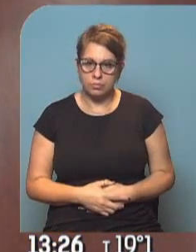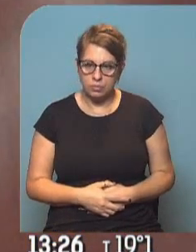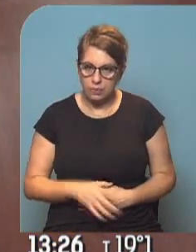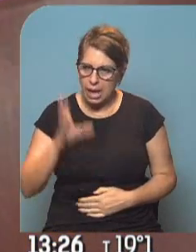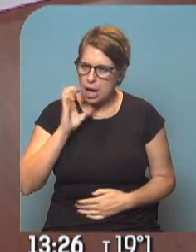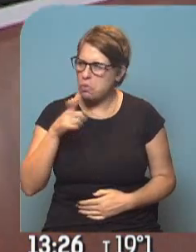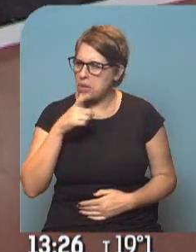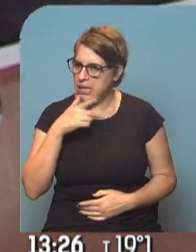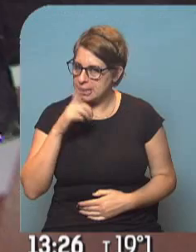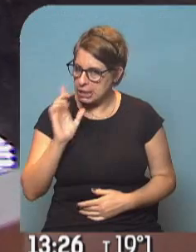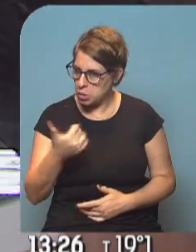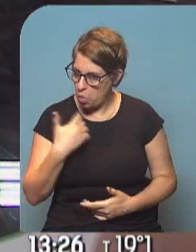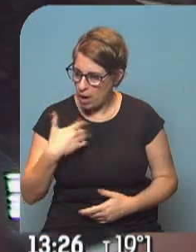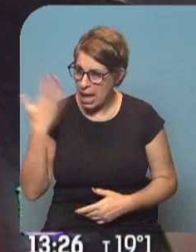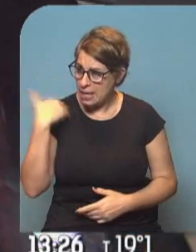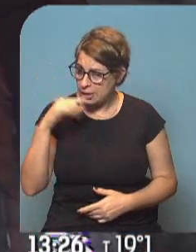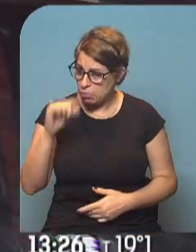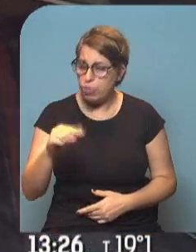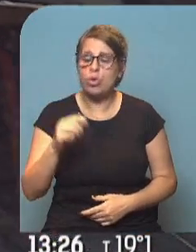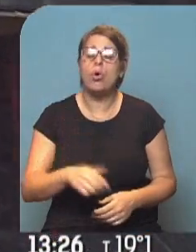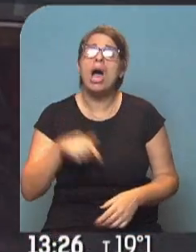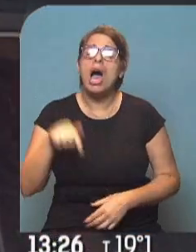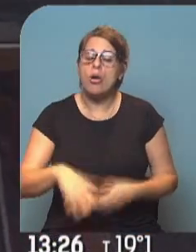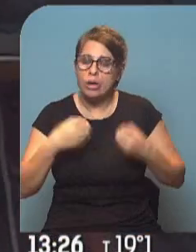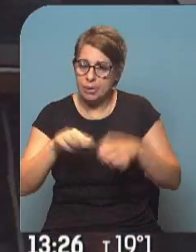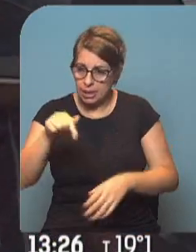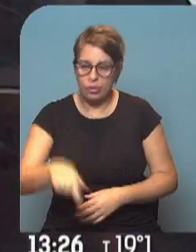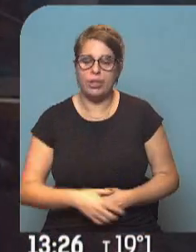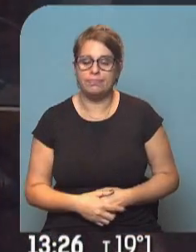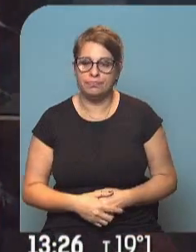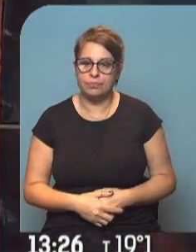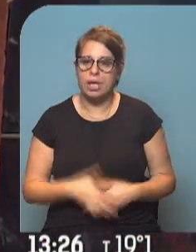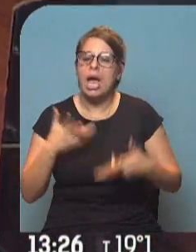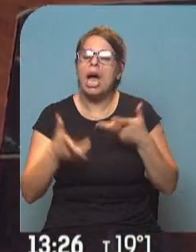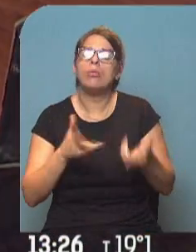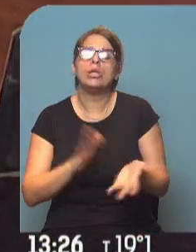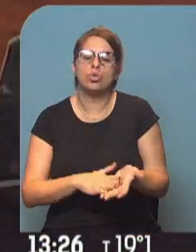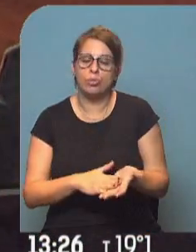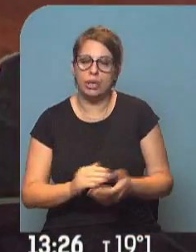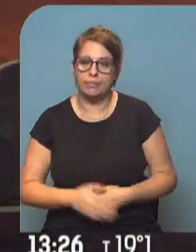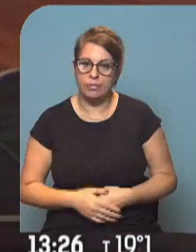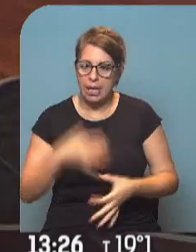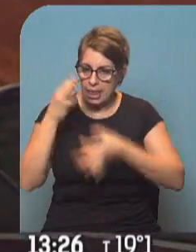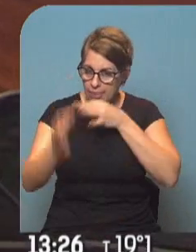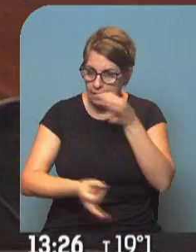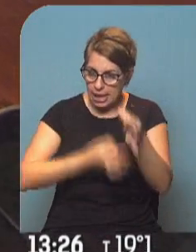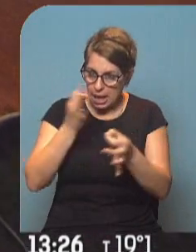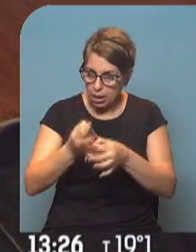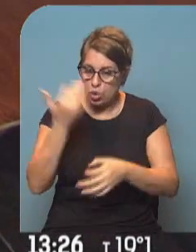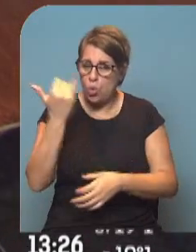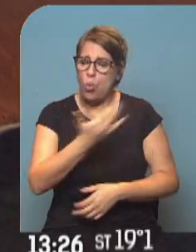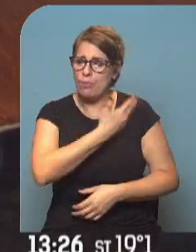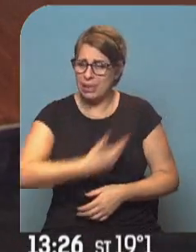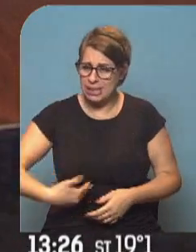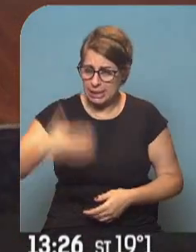Algo que parecía impensado hasta hace muy poco se está llevando adelante en estos días. Estamos hablando del diálogo que están manteniendo los líderes